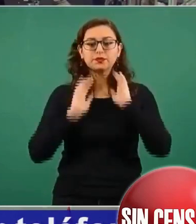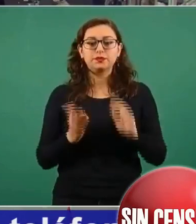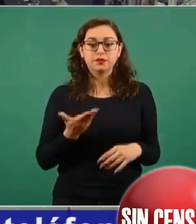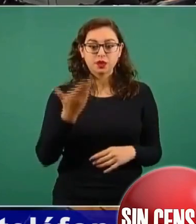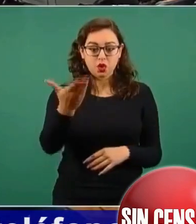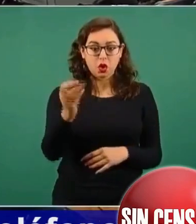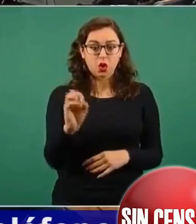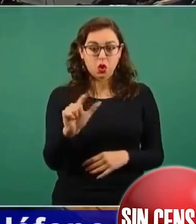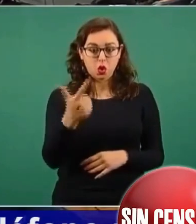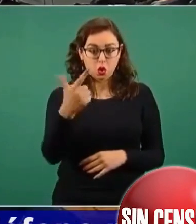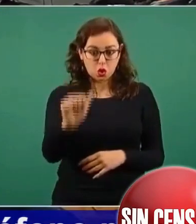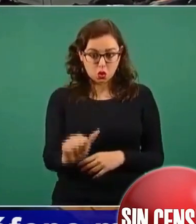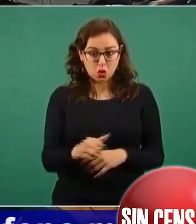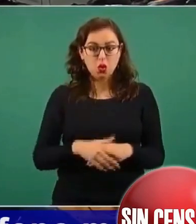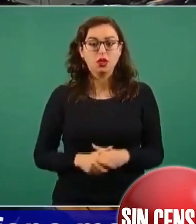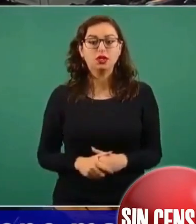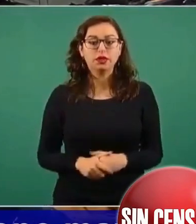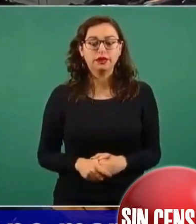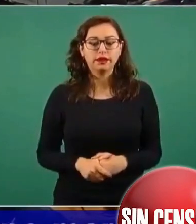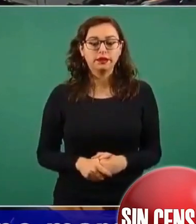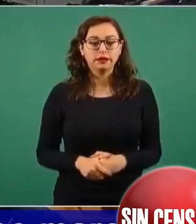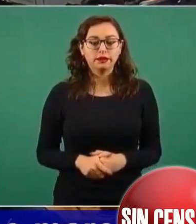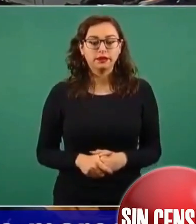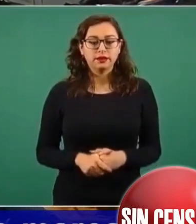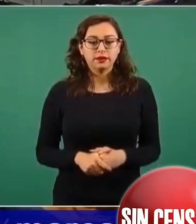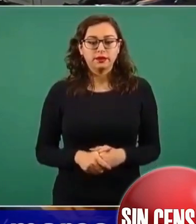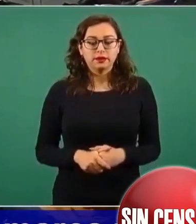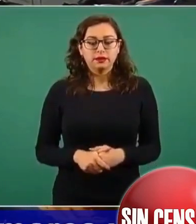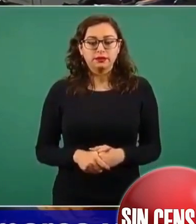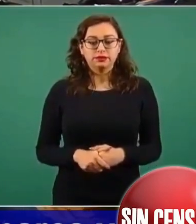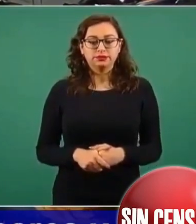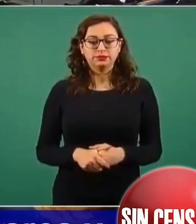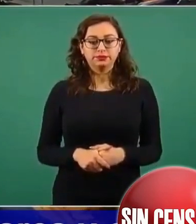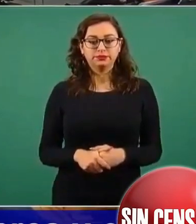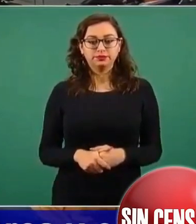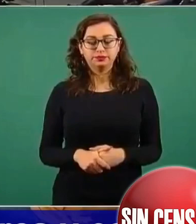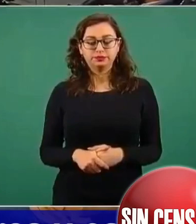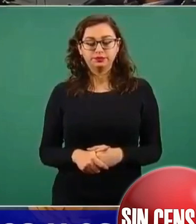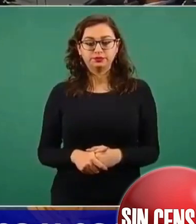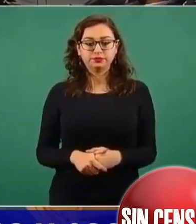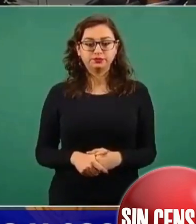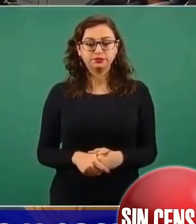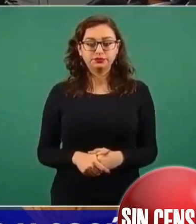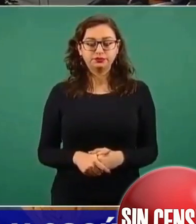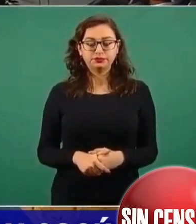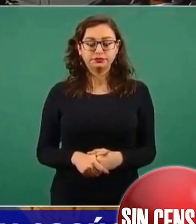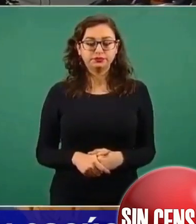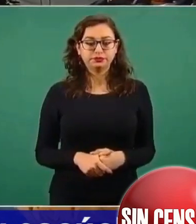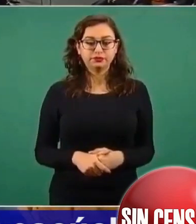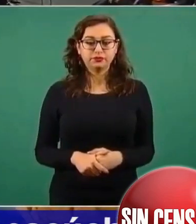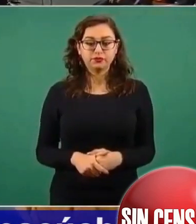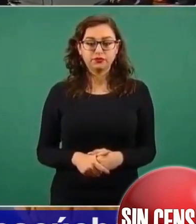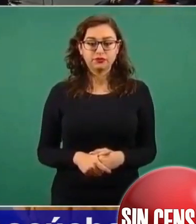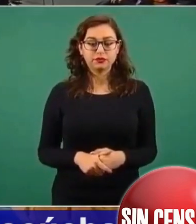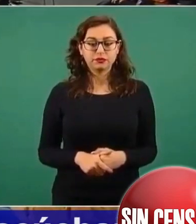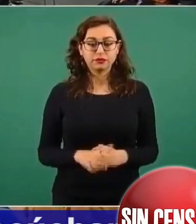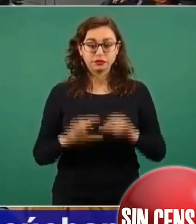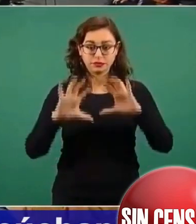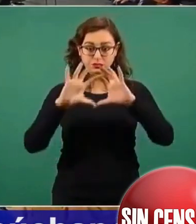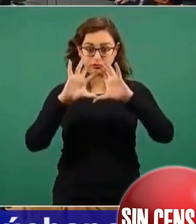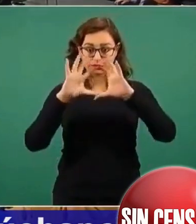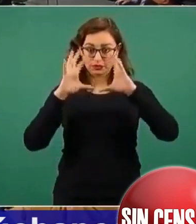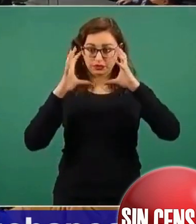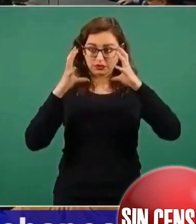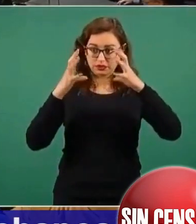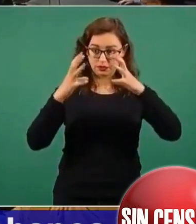Pregunta con respeto. Hay una situación y es que si uno ve el mapa del mundo, en